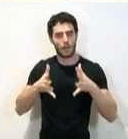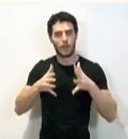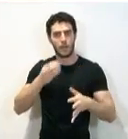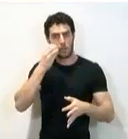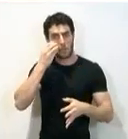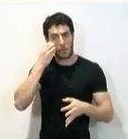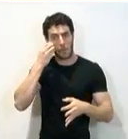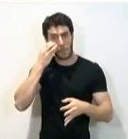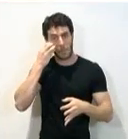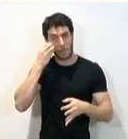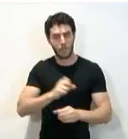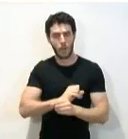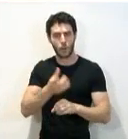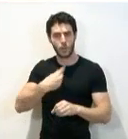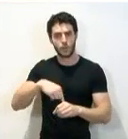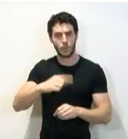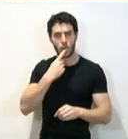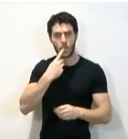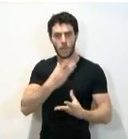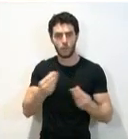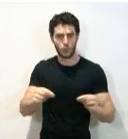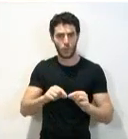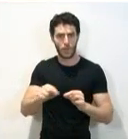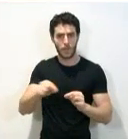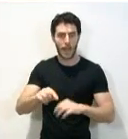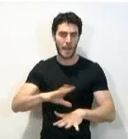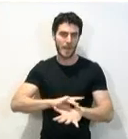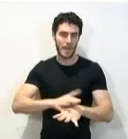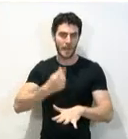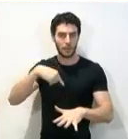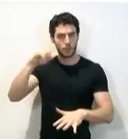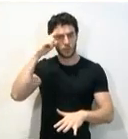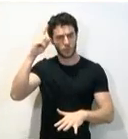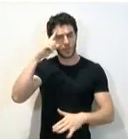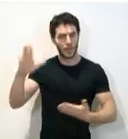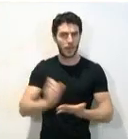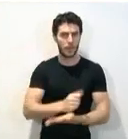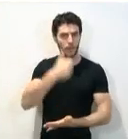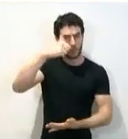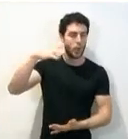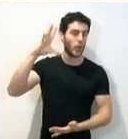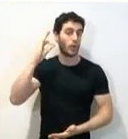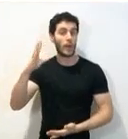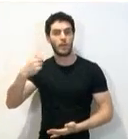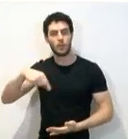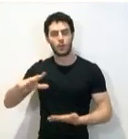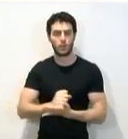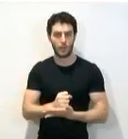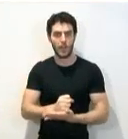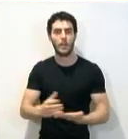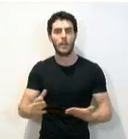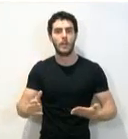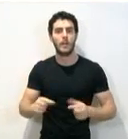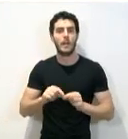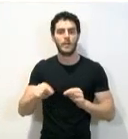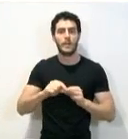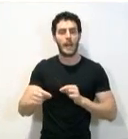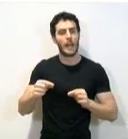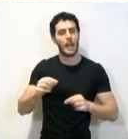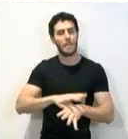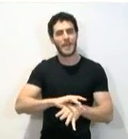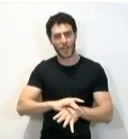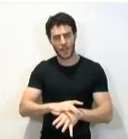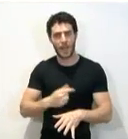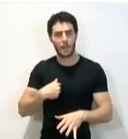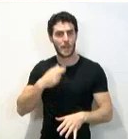hablado mucho de telemedicina. Saben todos y todas ustedes que a mí la telemedicina me ha dado